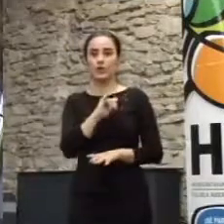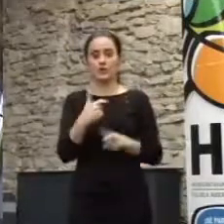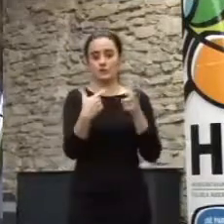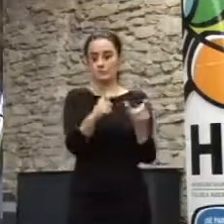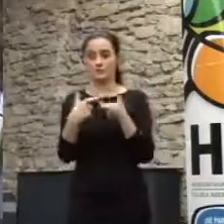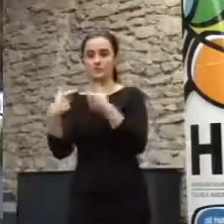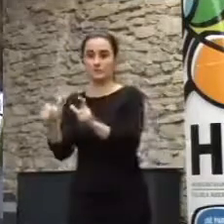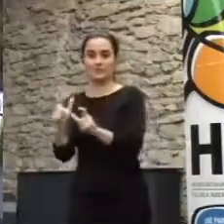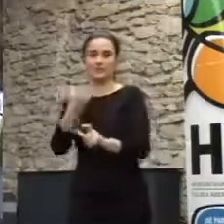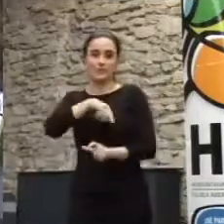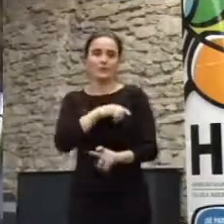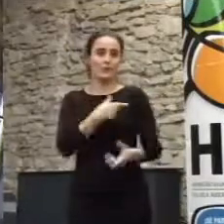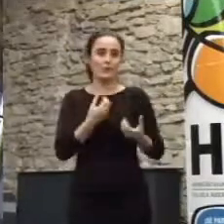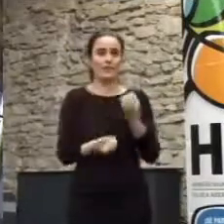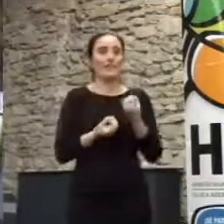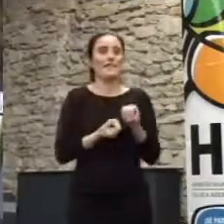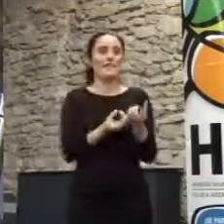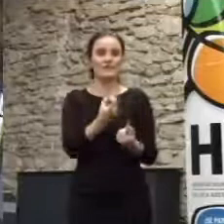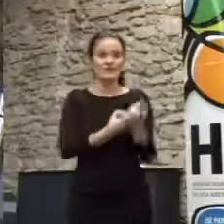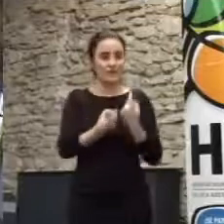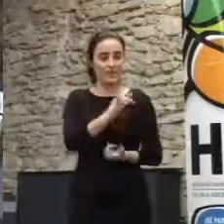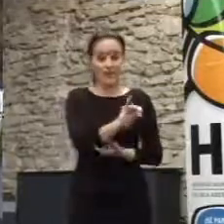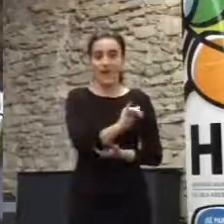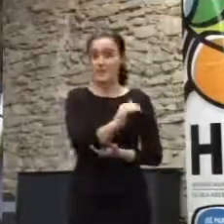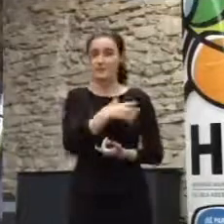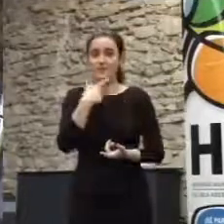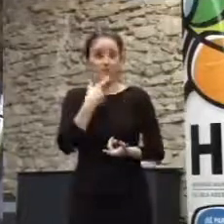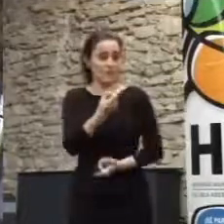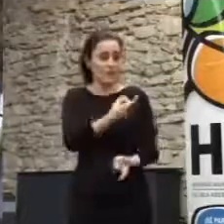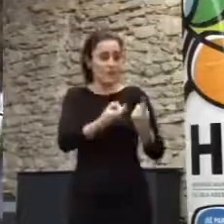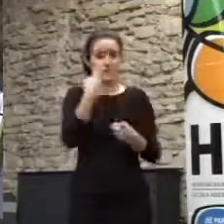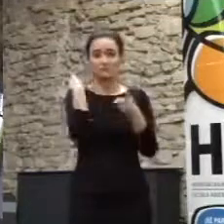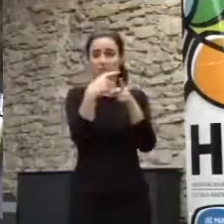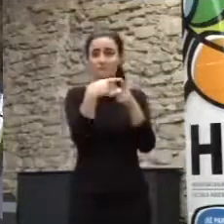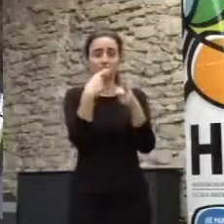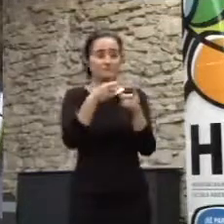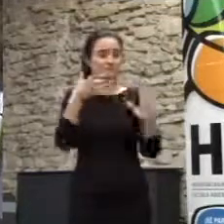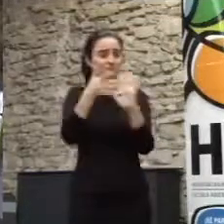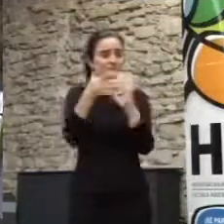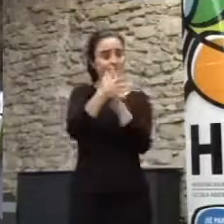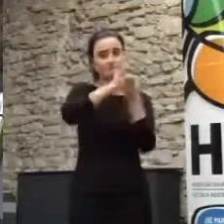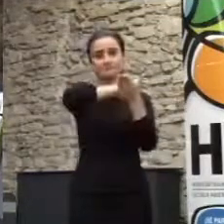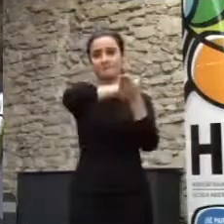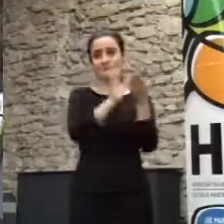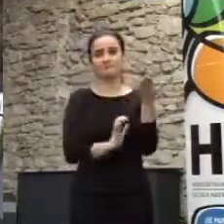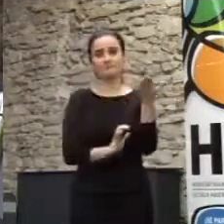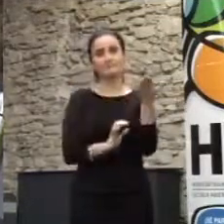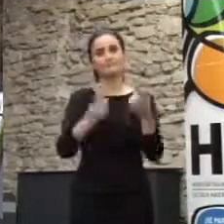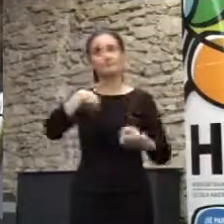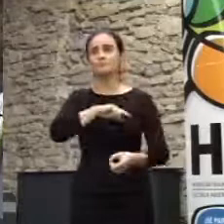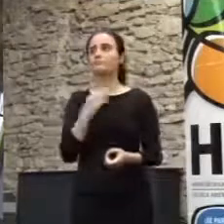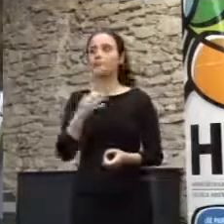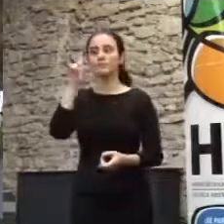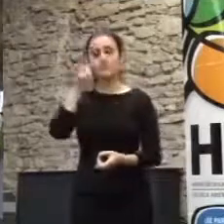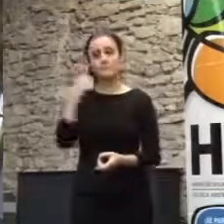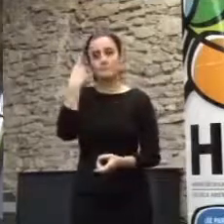Uh-huh. Informamos, la información tampoco es siempre el mero relato de hechos, la información tiene un sentido. Tenemos ventanas de opinión